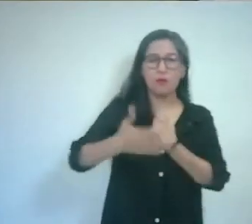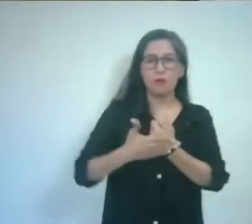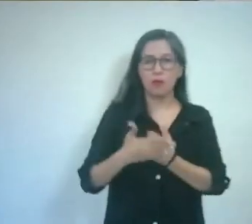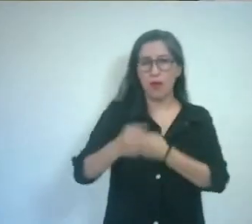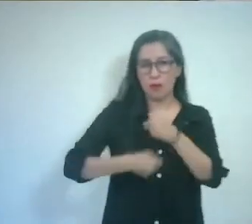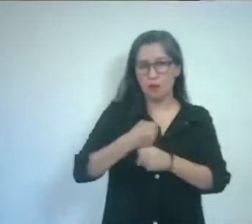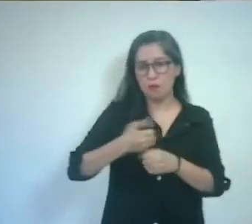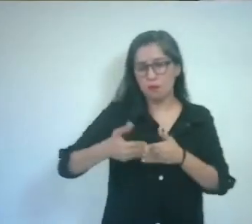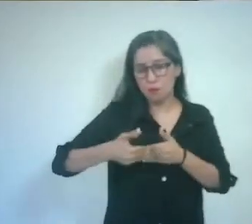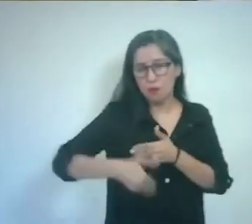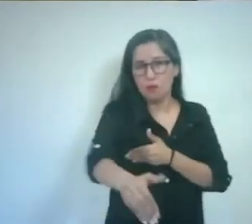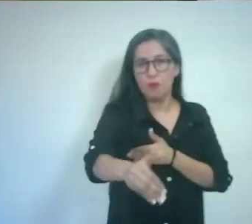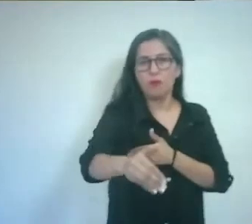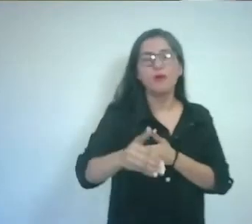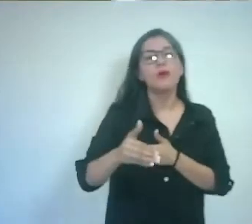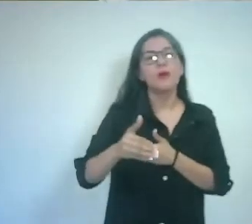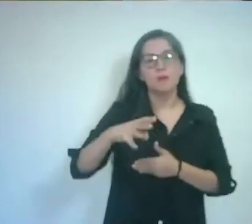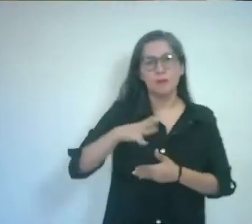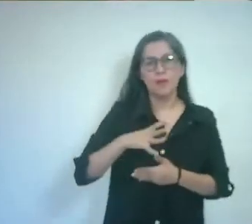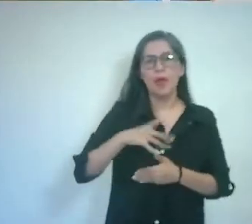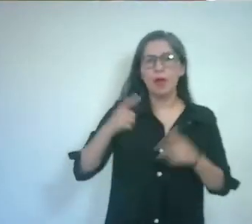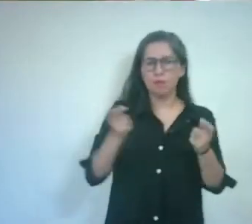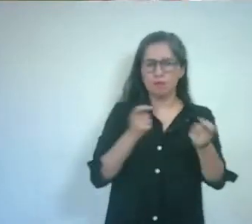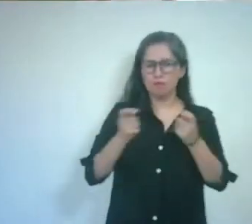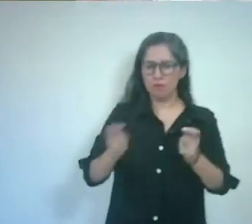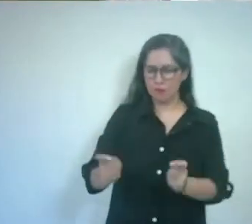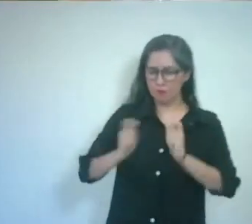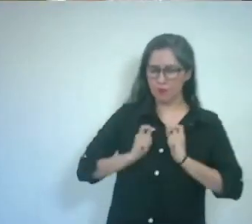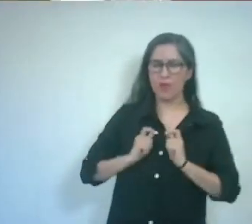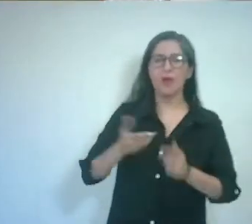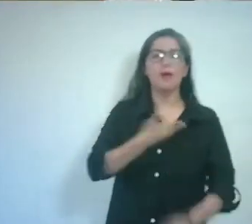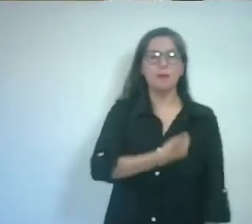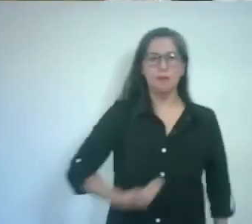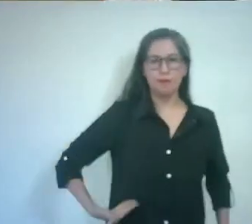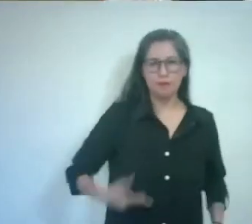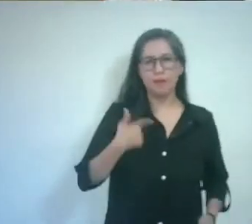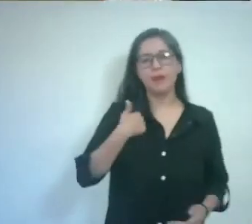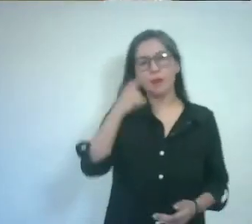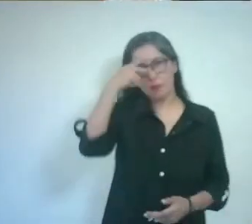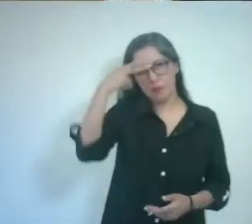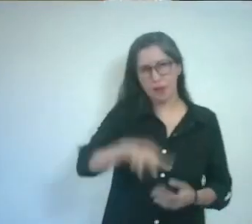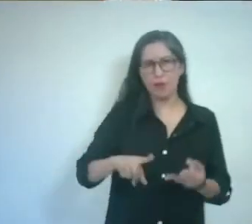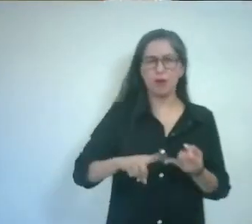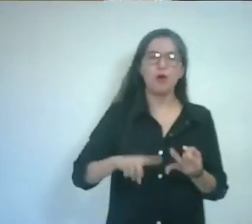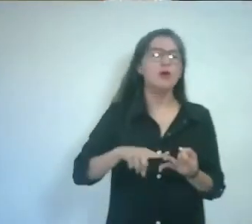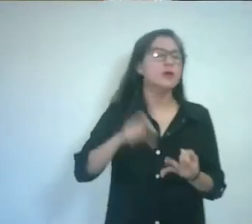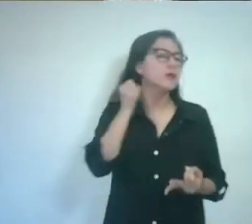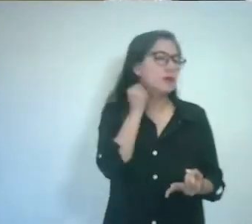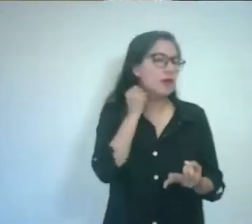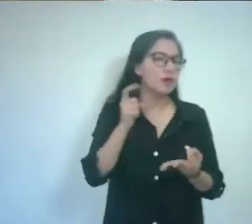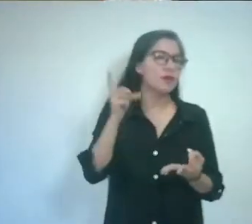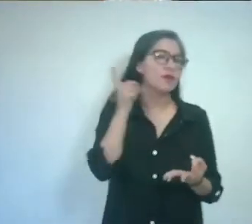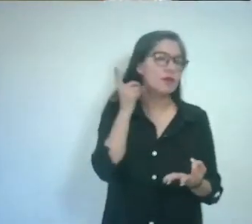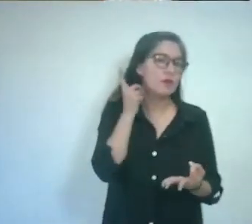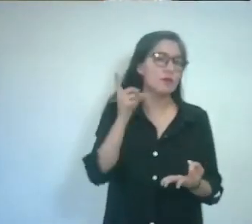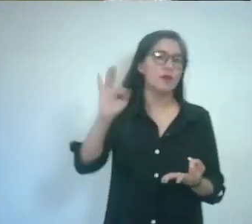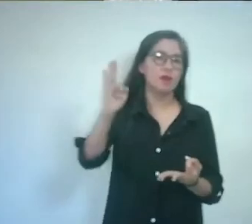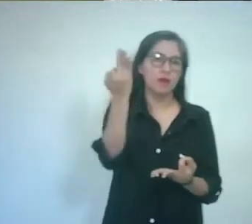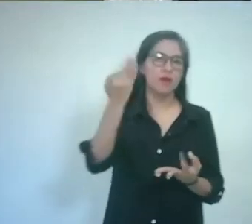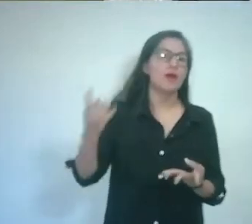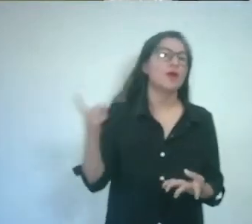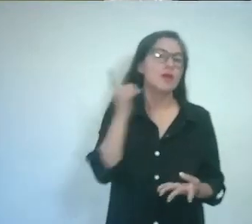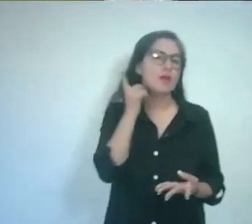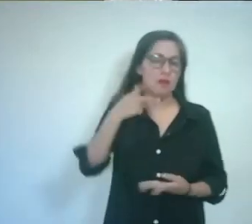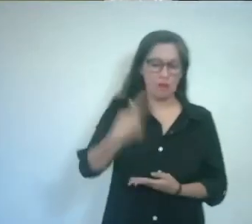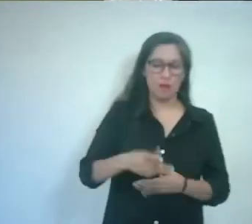años ejercerán el poder público mediante los cargos de Presidente de la República, senadores, diputados federales, diputados